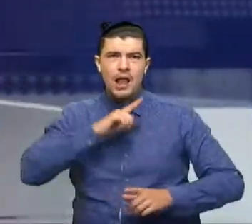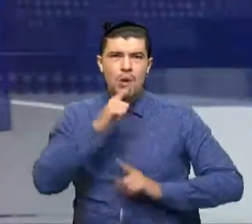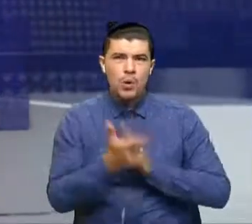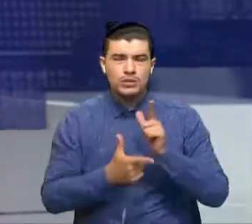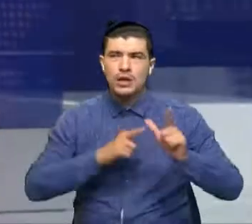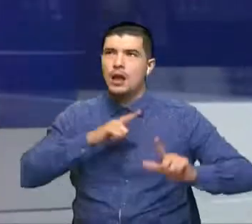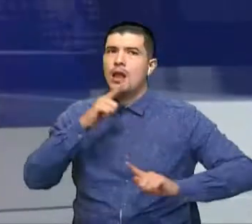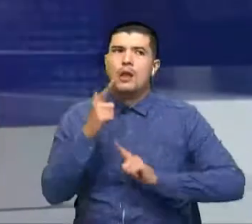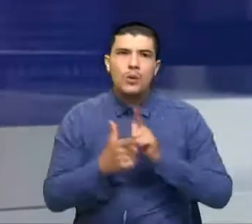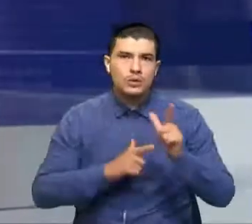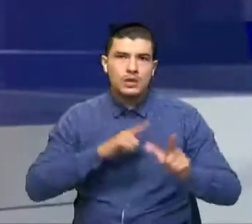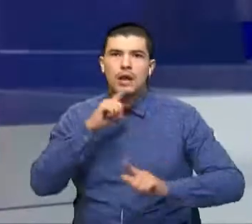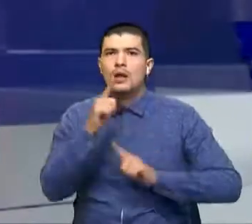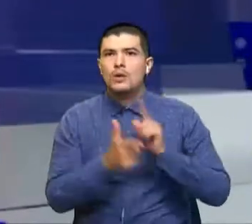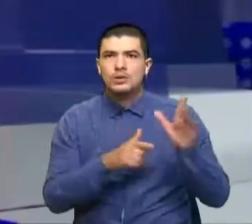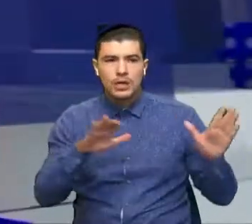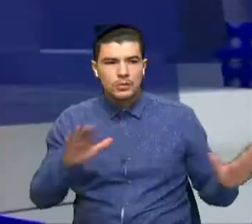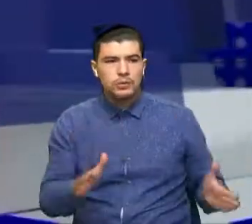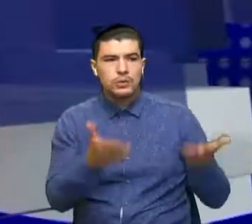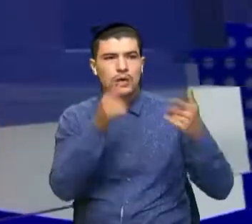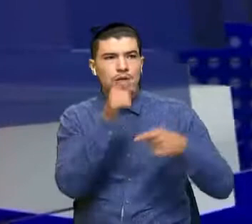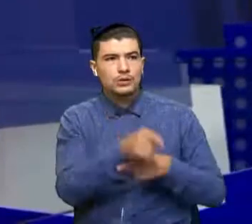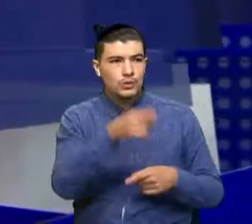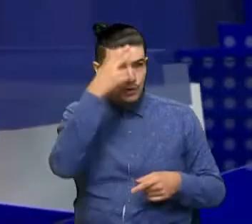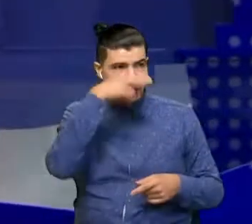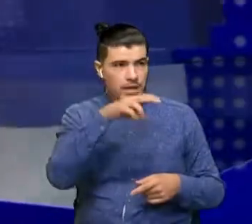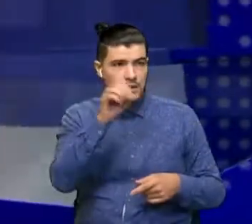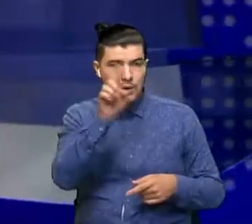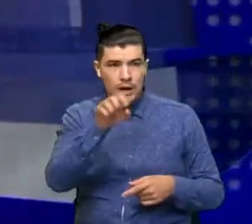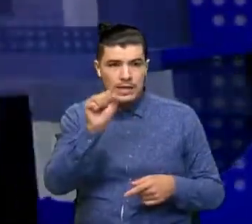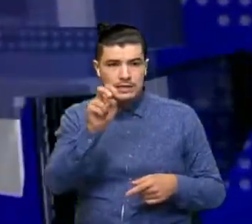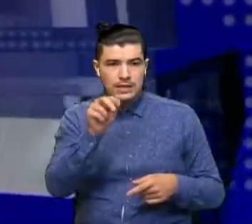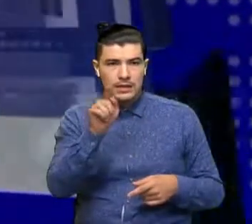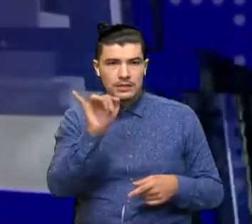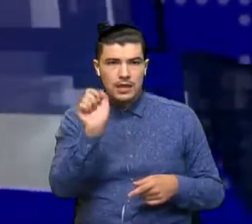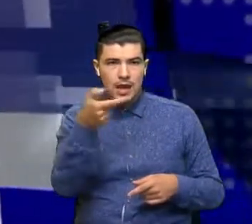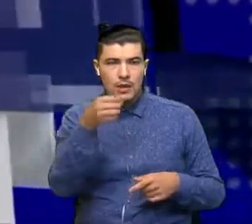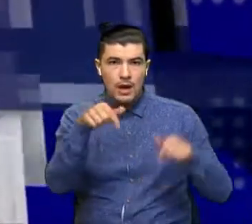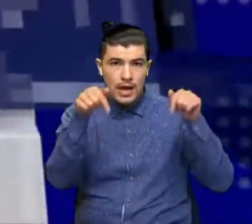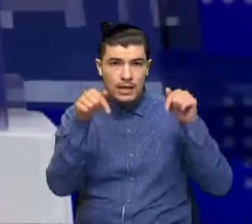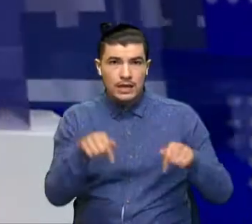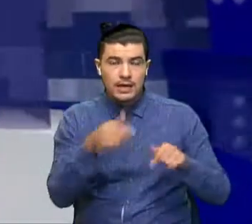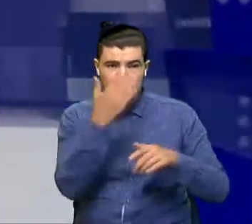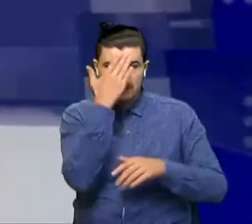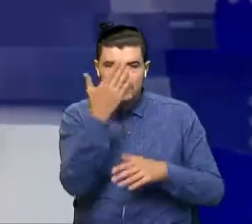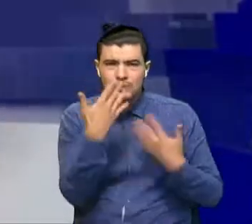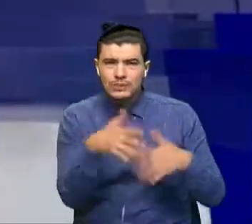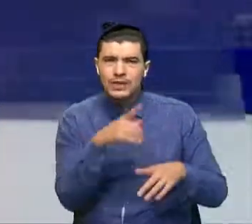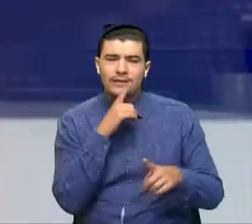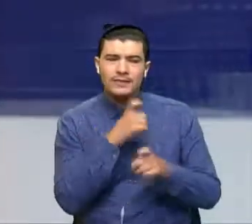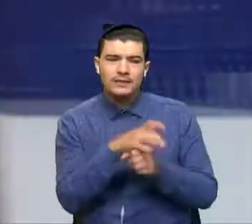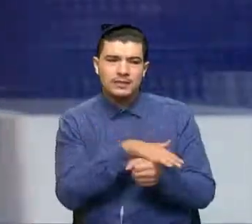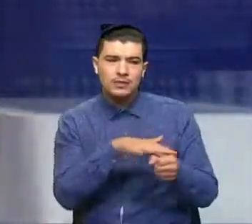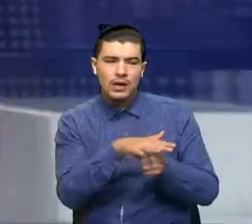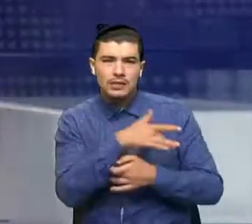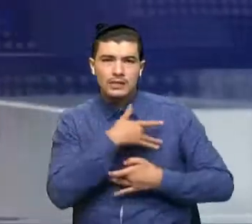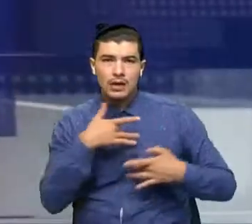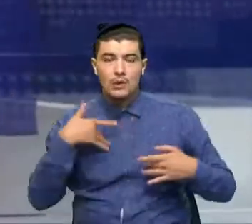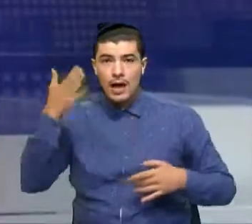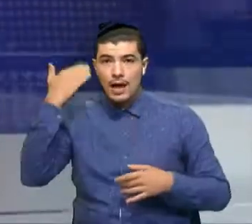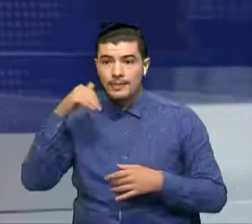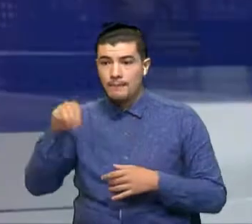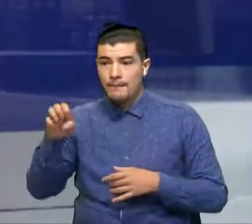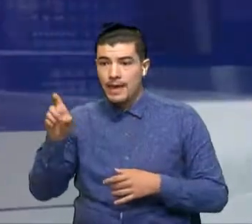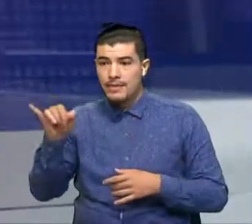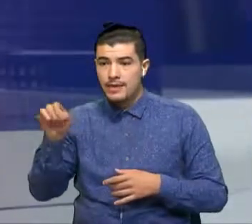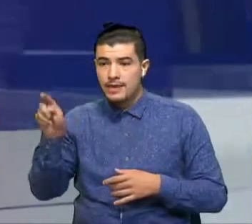por sacar adelante a su hijo Santiago, quien se ha enfrentado a diferentes problemas de salud. La EPS Medimás en días anteriores